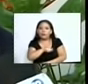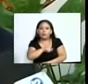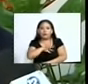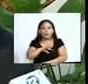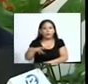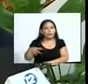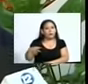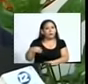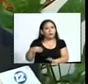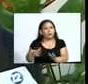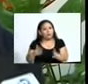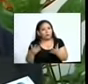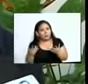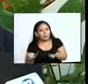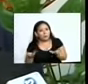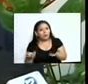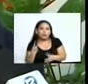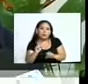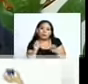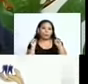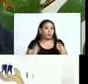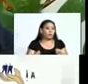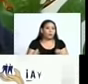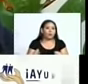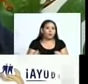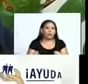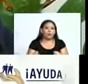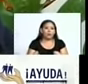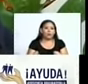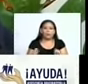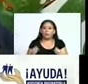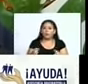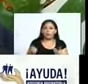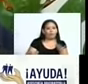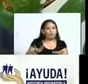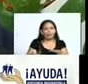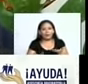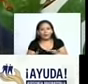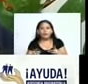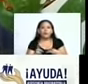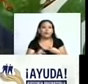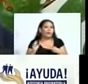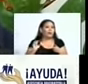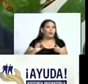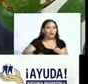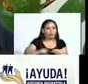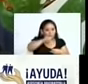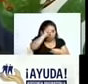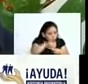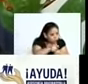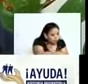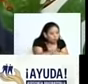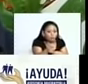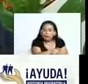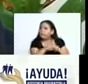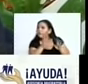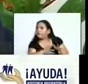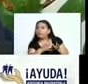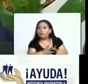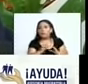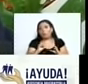sido destruidos por la imposibilidad de comercializar, de producir los productos y